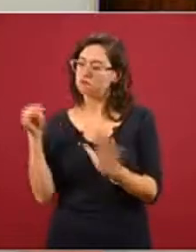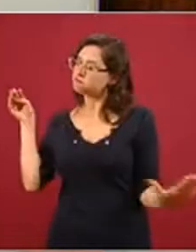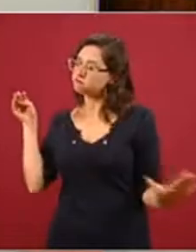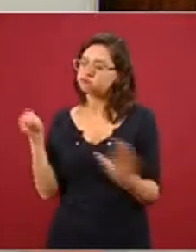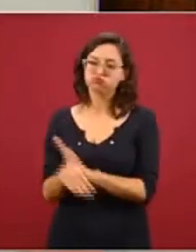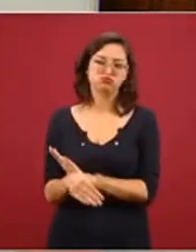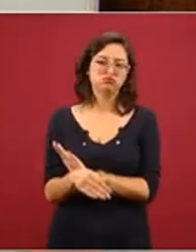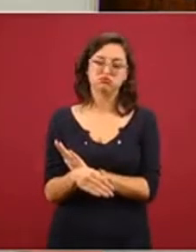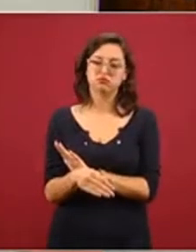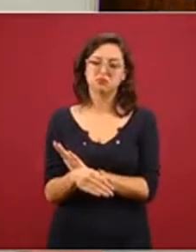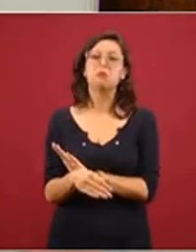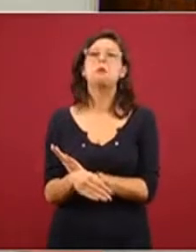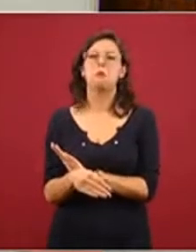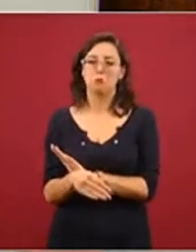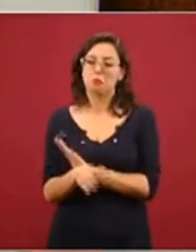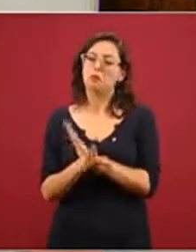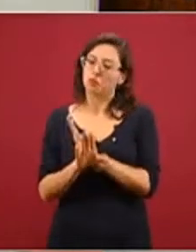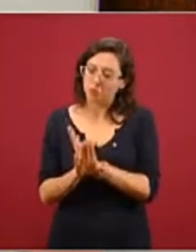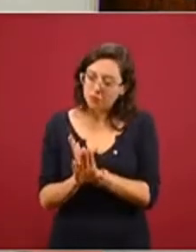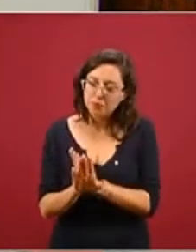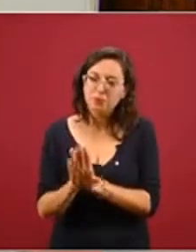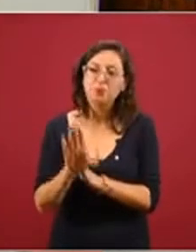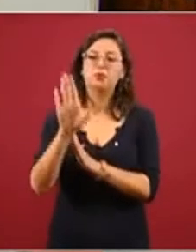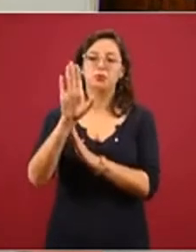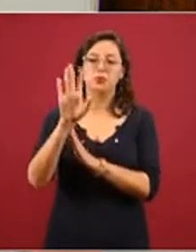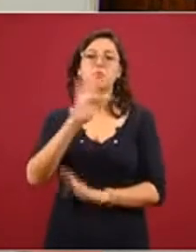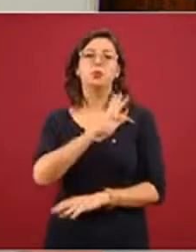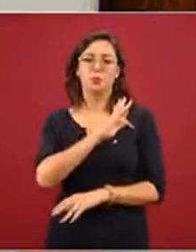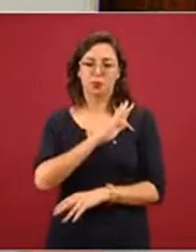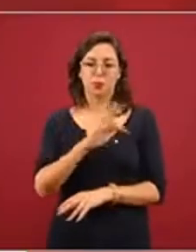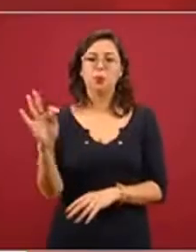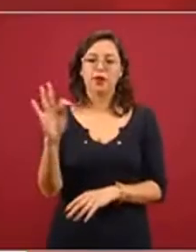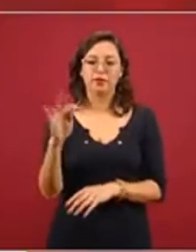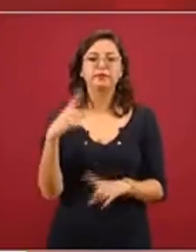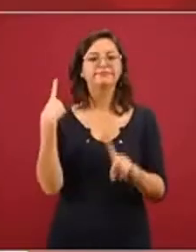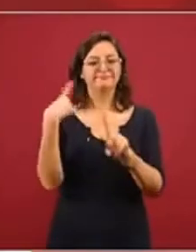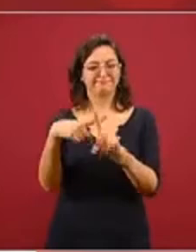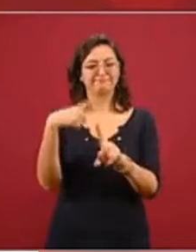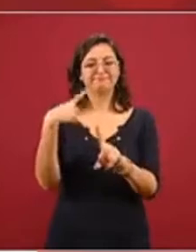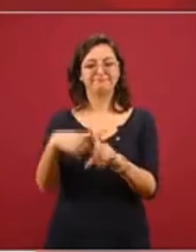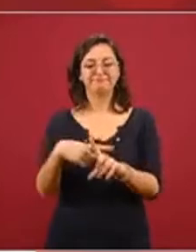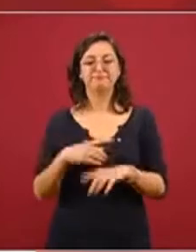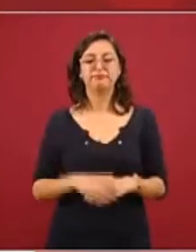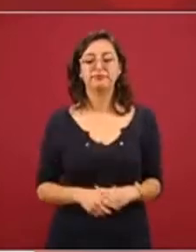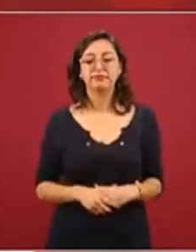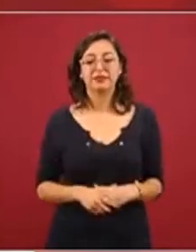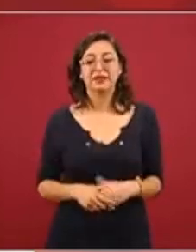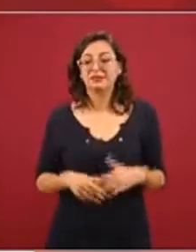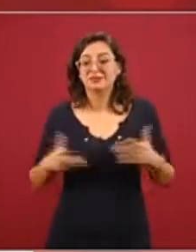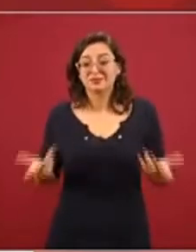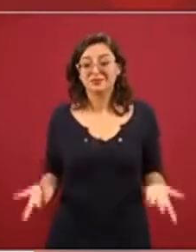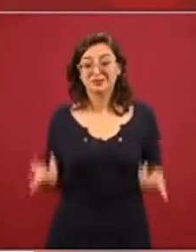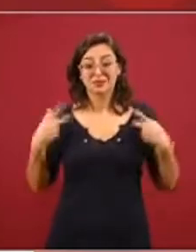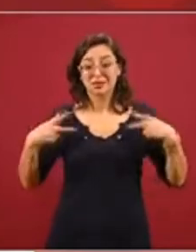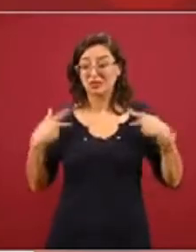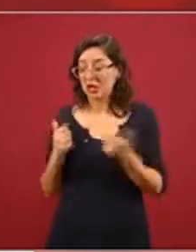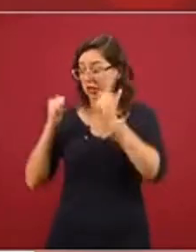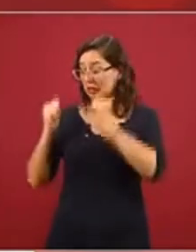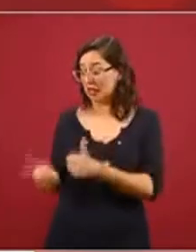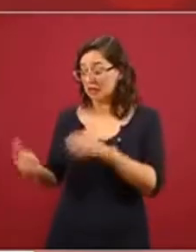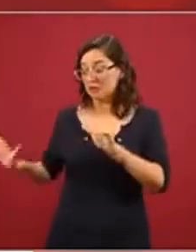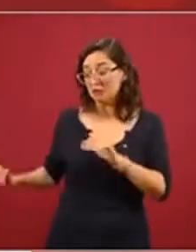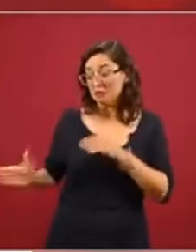positivo. Entonces, ¿qué hay que hacer? Si no se puede mantener el confinamiento de